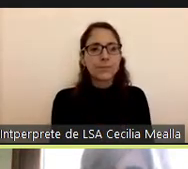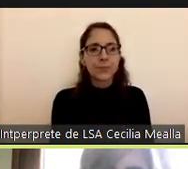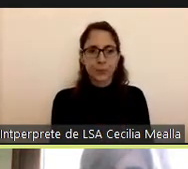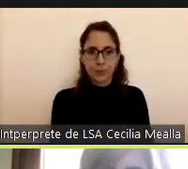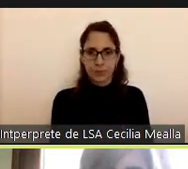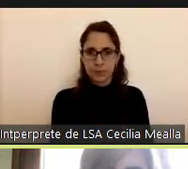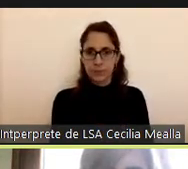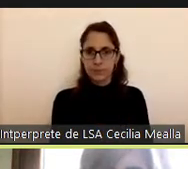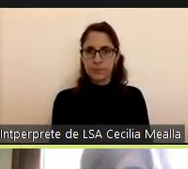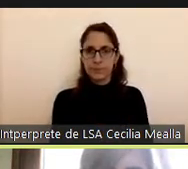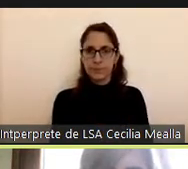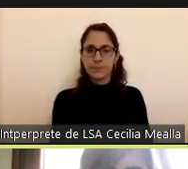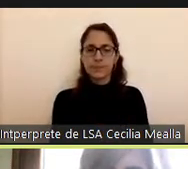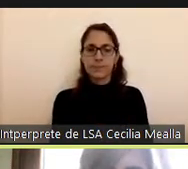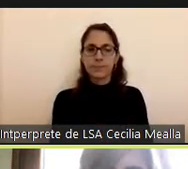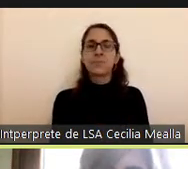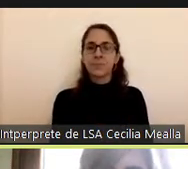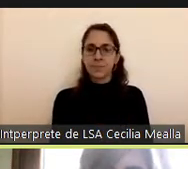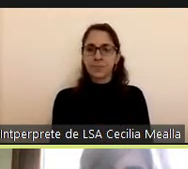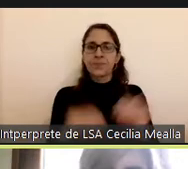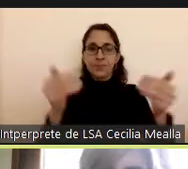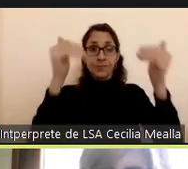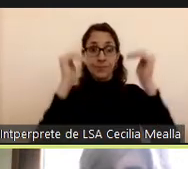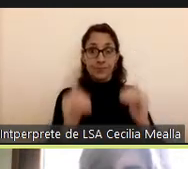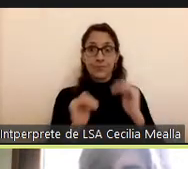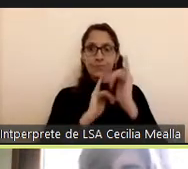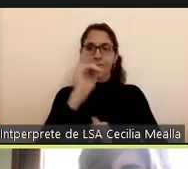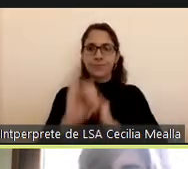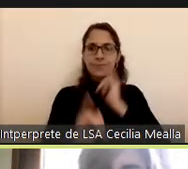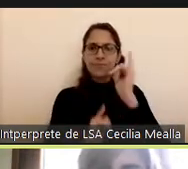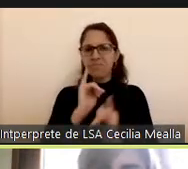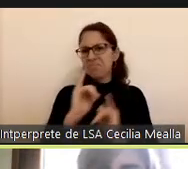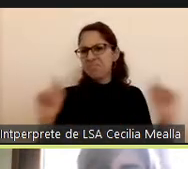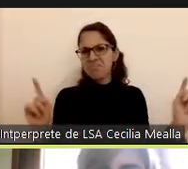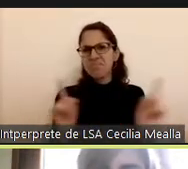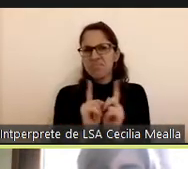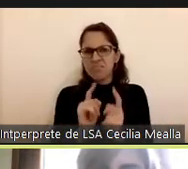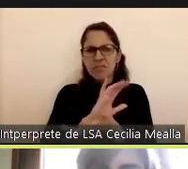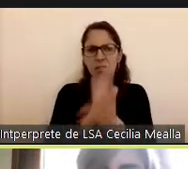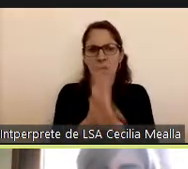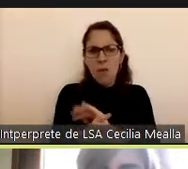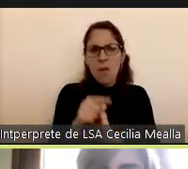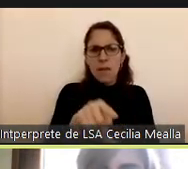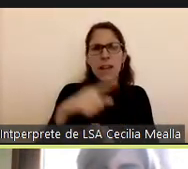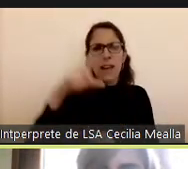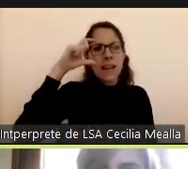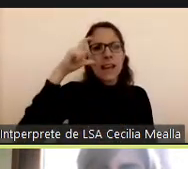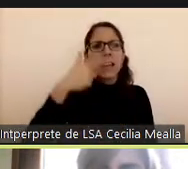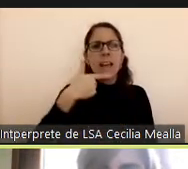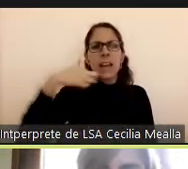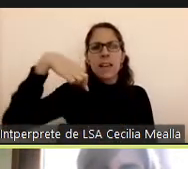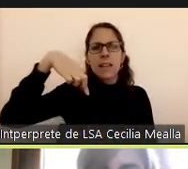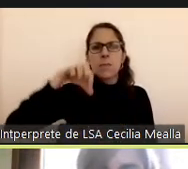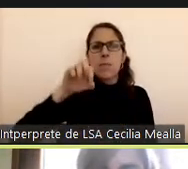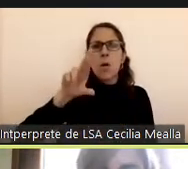Bien. Después tienen que explicar brevemente el mecanismo de esporulación y sus condiciones